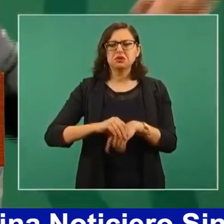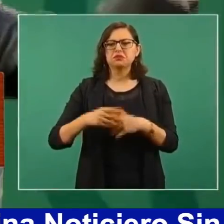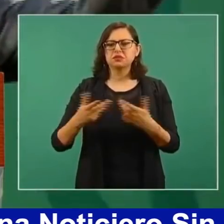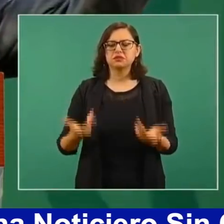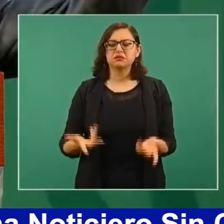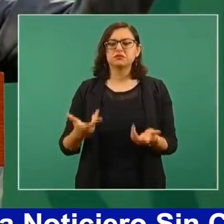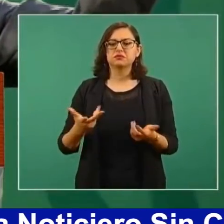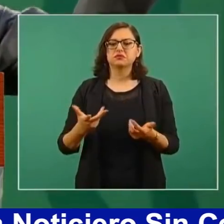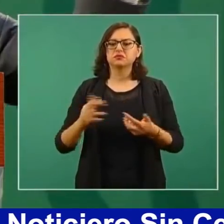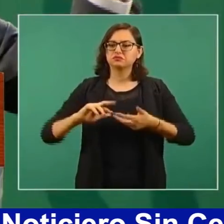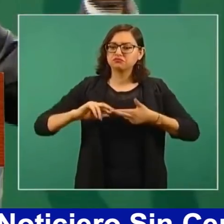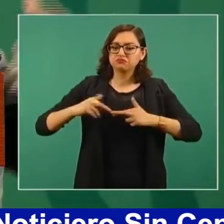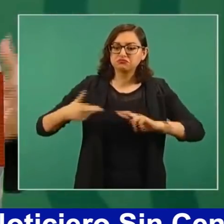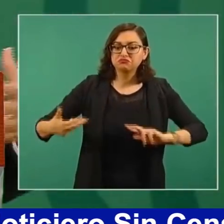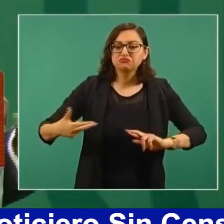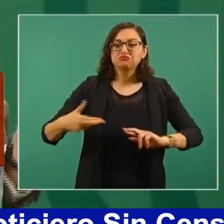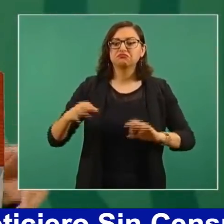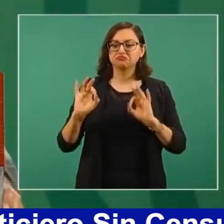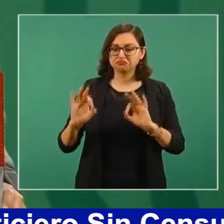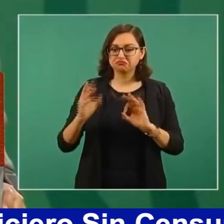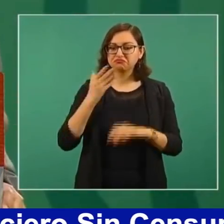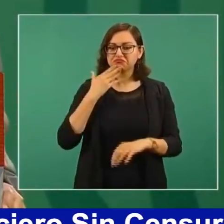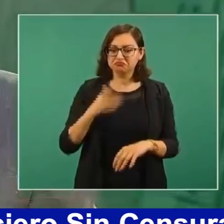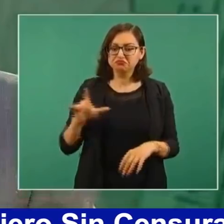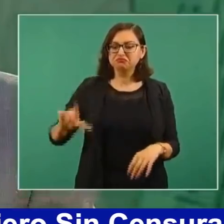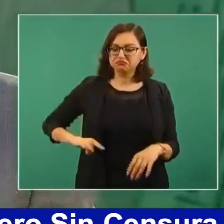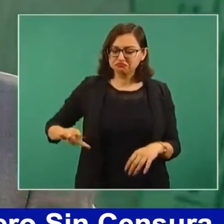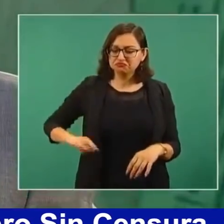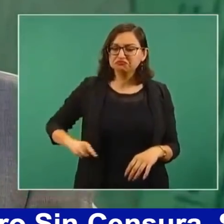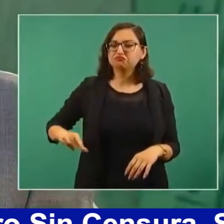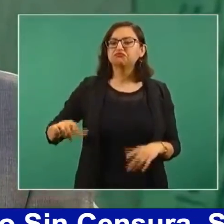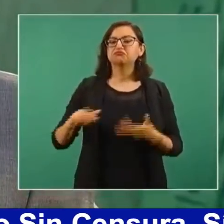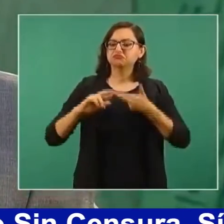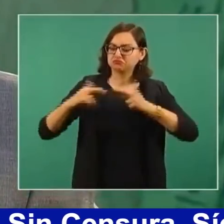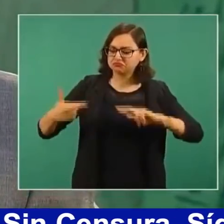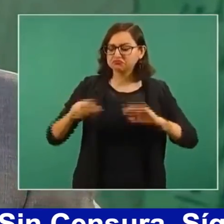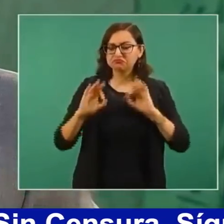mantener buenas relaciones con los gobiernos,